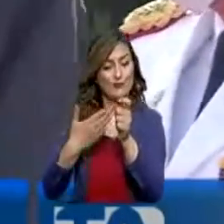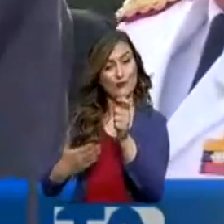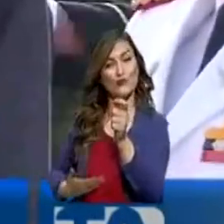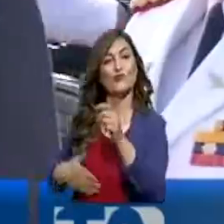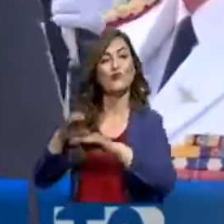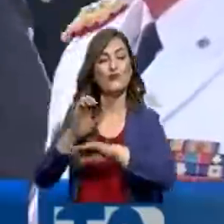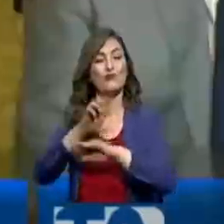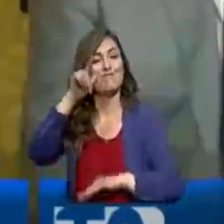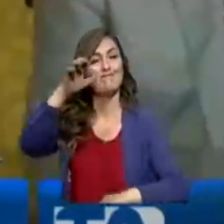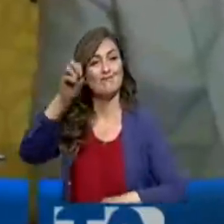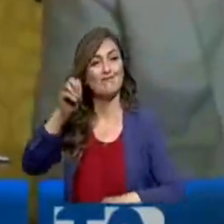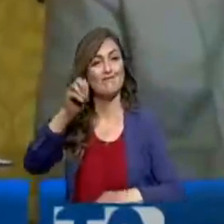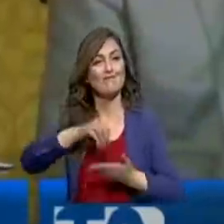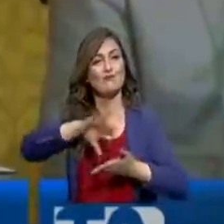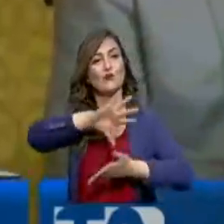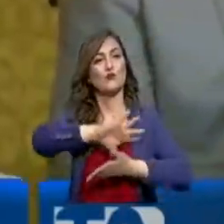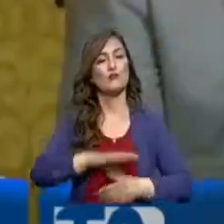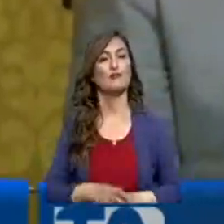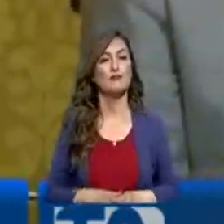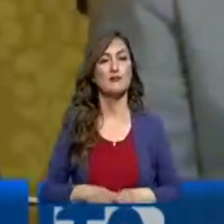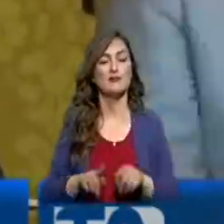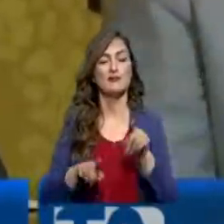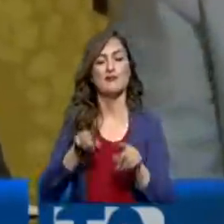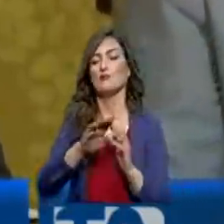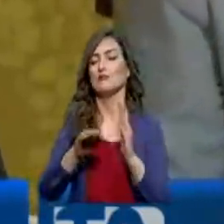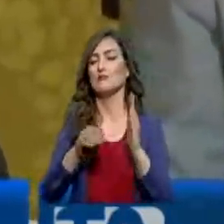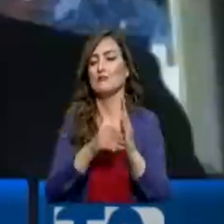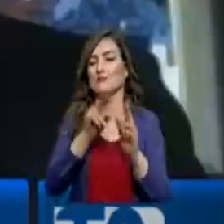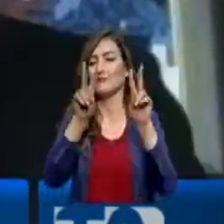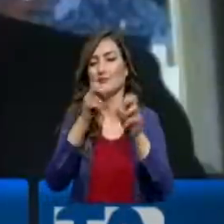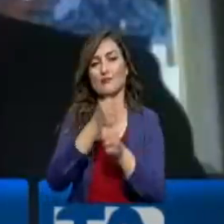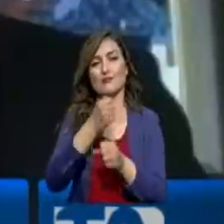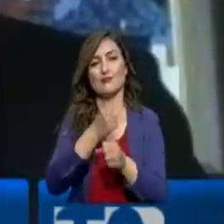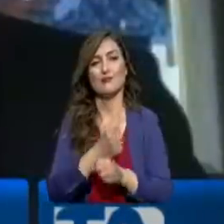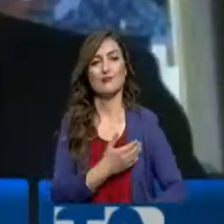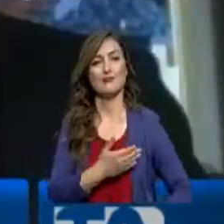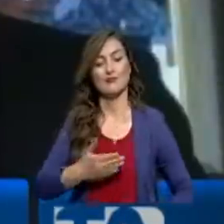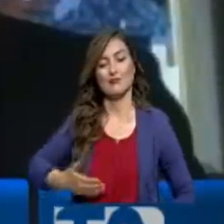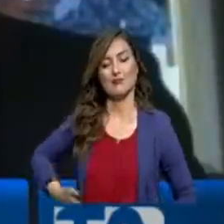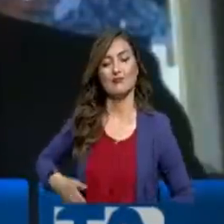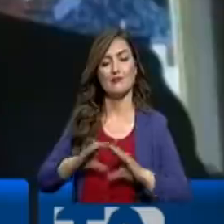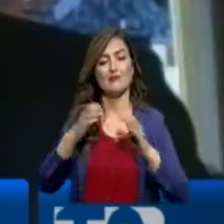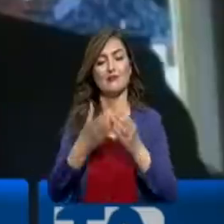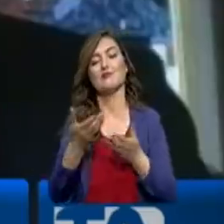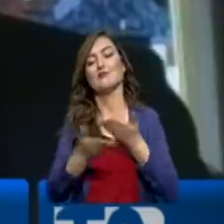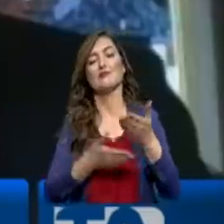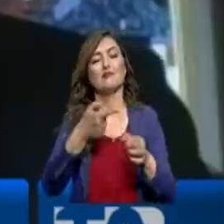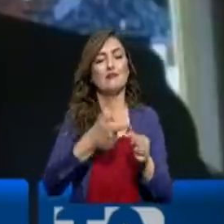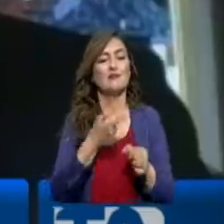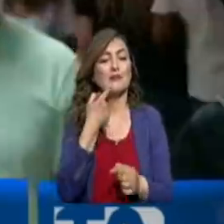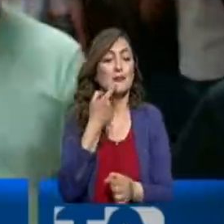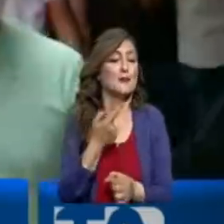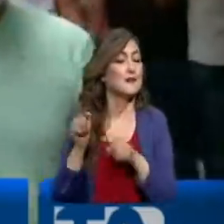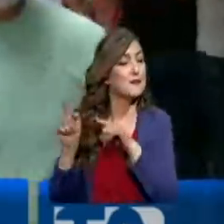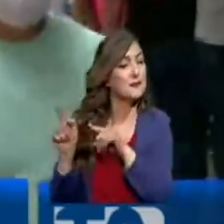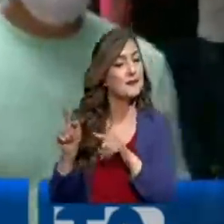la República, Guillermo Lasso, a la Asamblea, que los que se oponen respecto al tema laboral. El presidente de la Cámara de Comercio de Quito, por ejemplo,